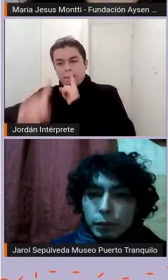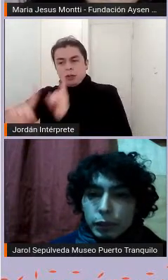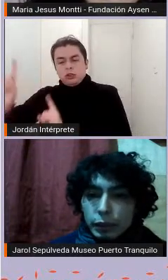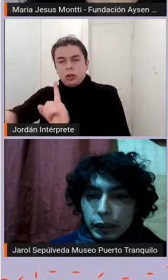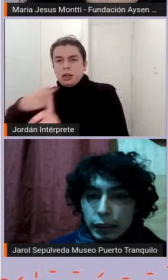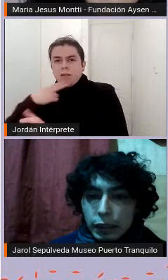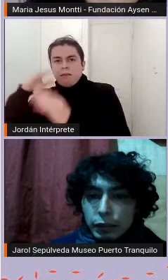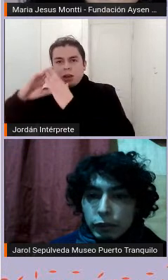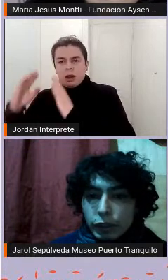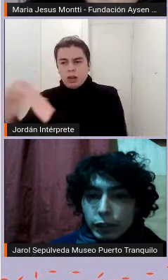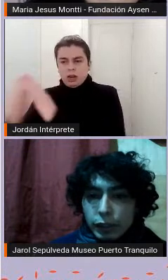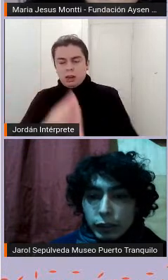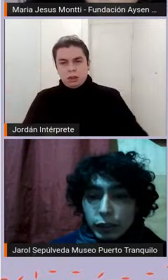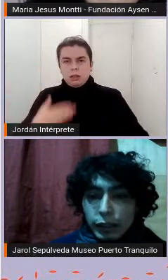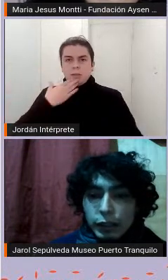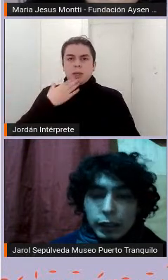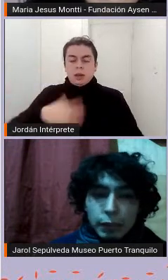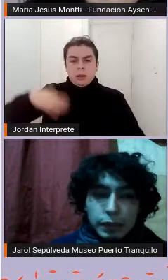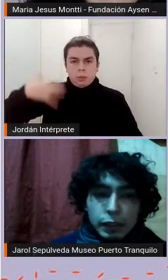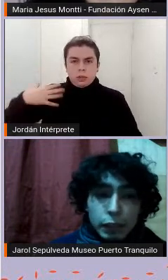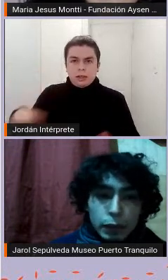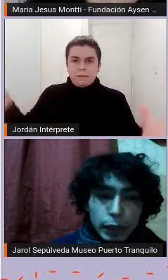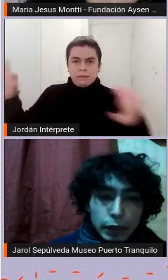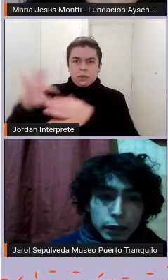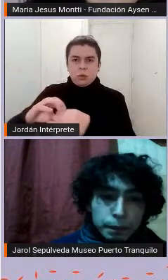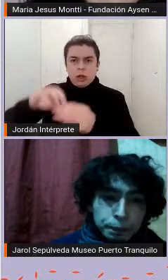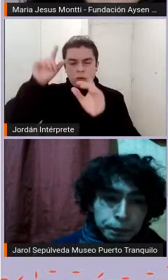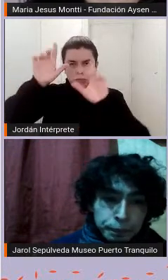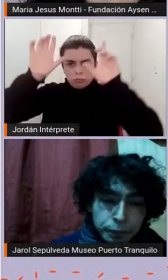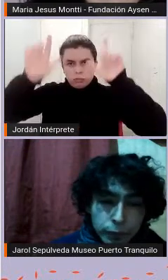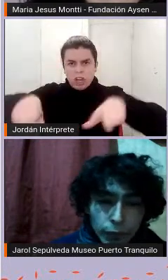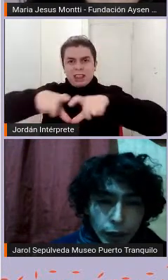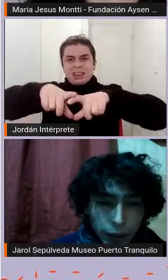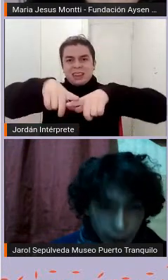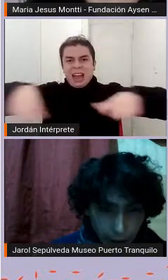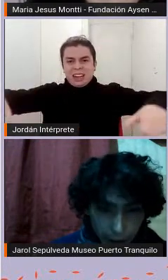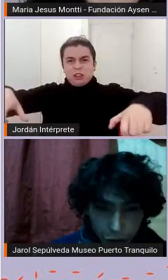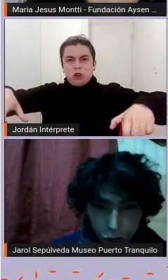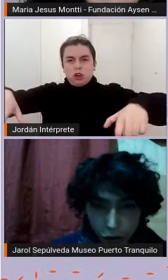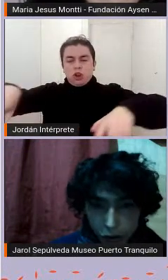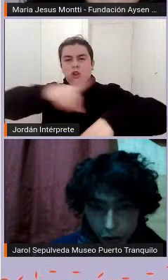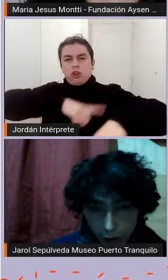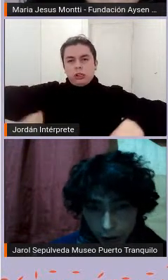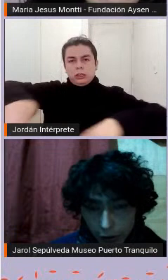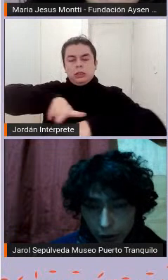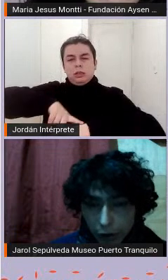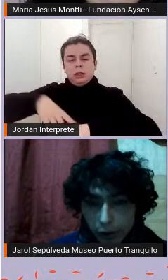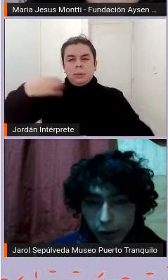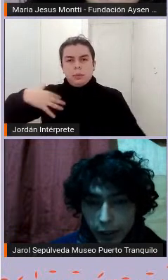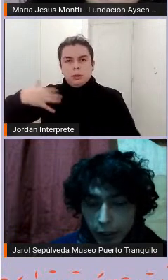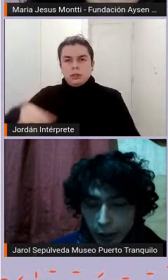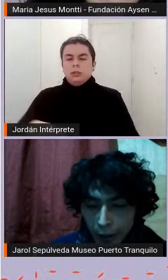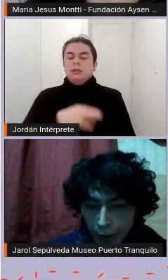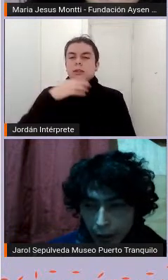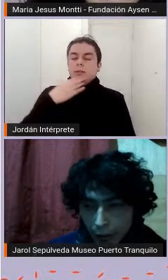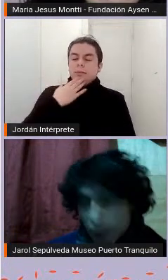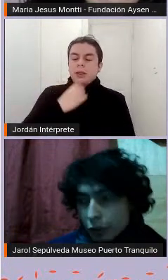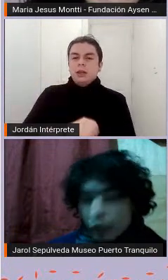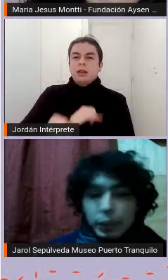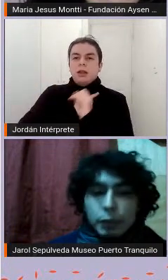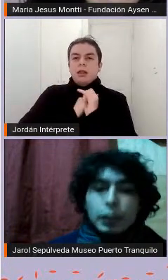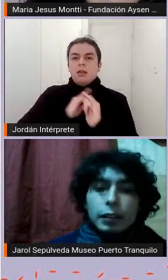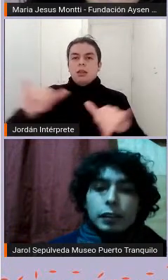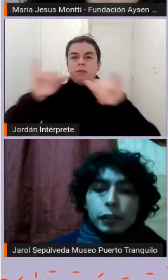eso es importante que tenga un enfoque territorial y que también sea vinculante. Difusión y socialización de otros saberes,